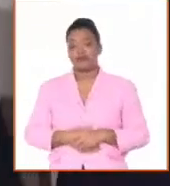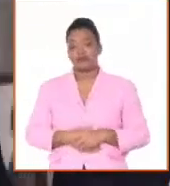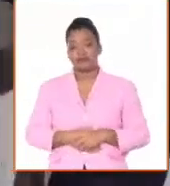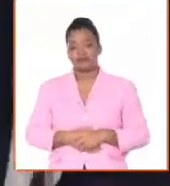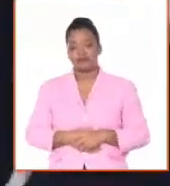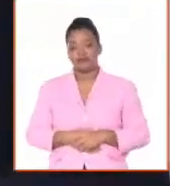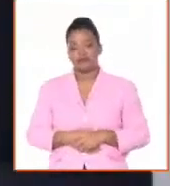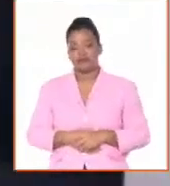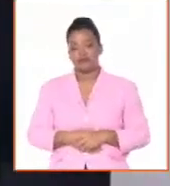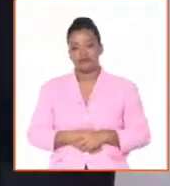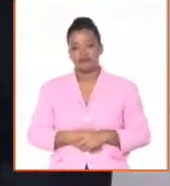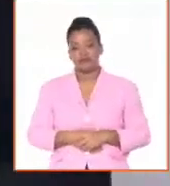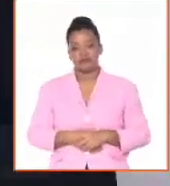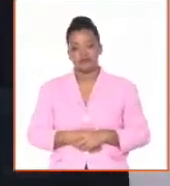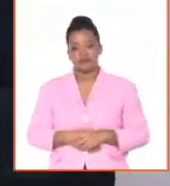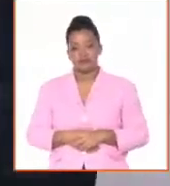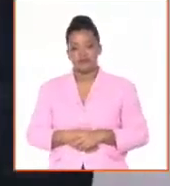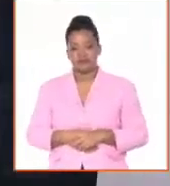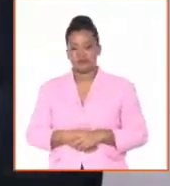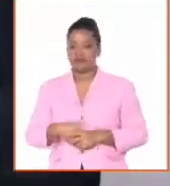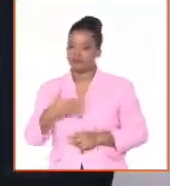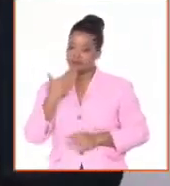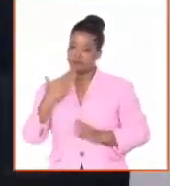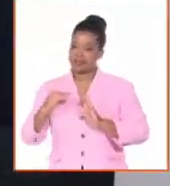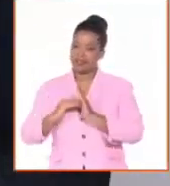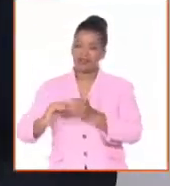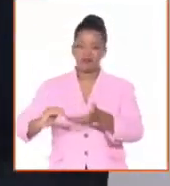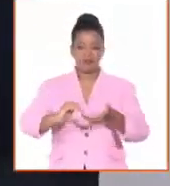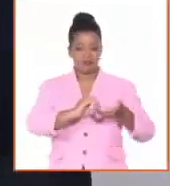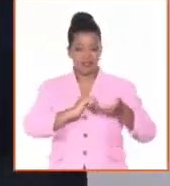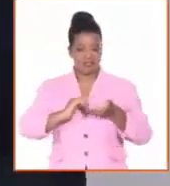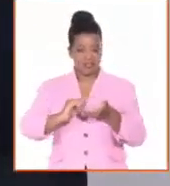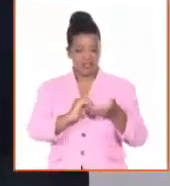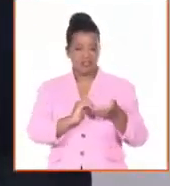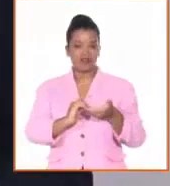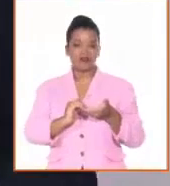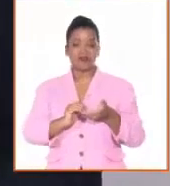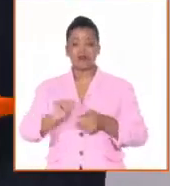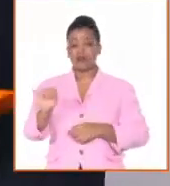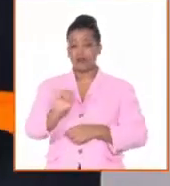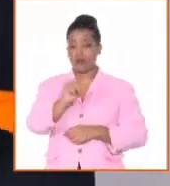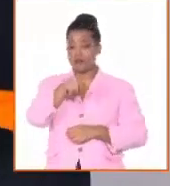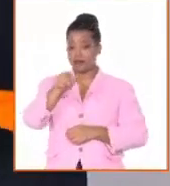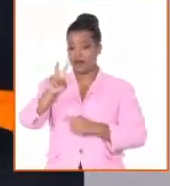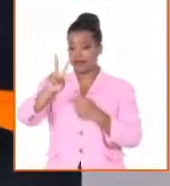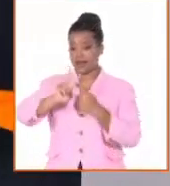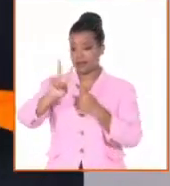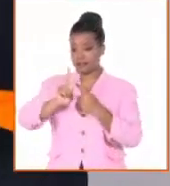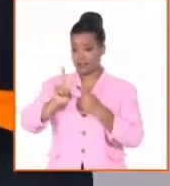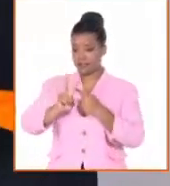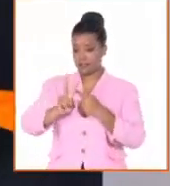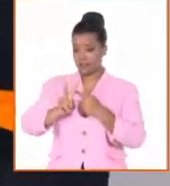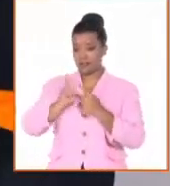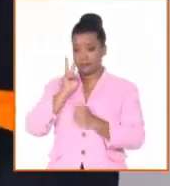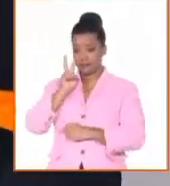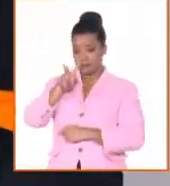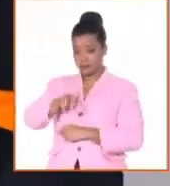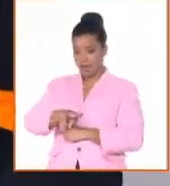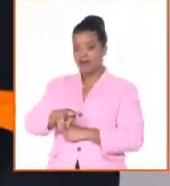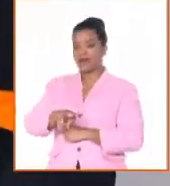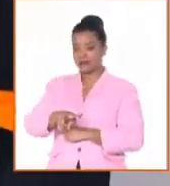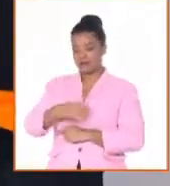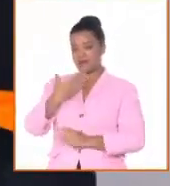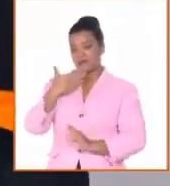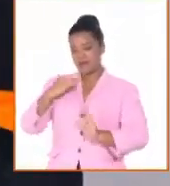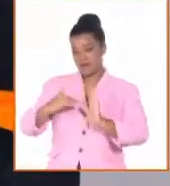a los compañeros que están aquí en el estudio nos acompañan y a los que nos acompañan también desde su vivienda y a los internautas que están en línea